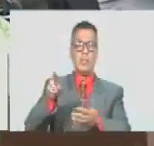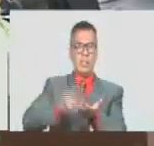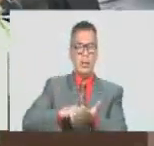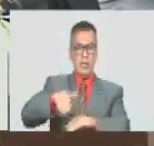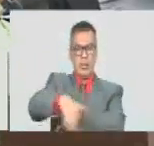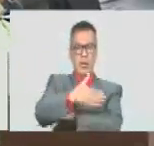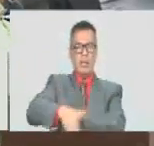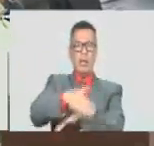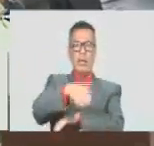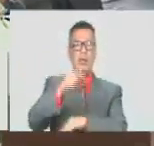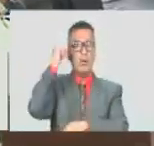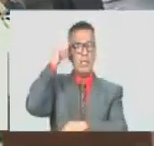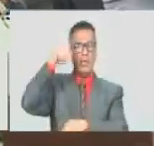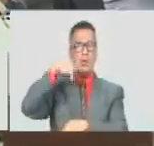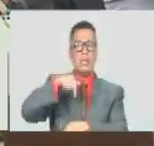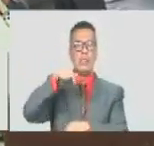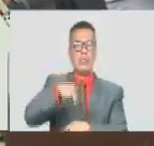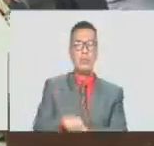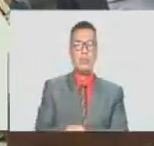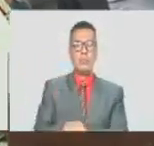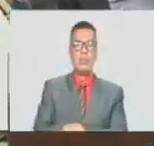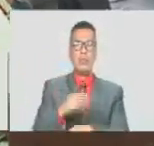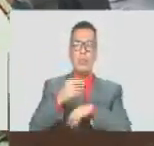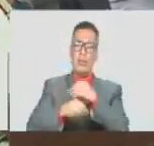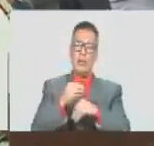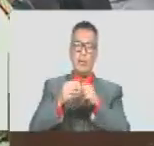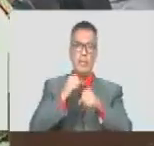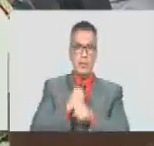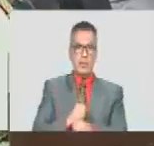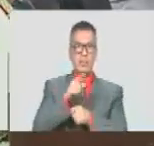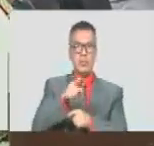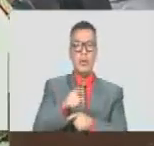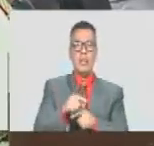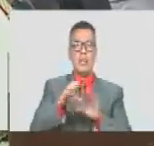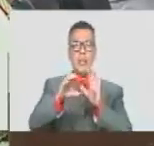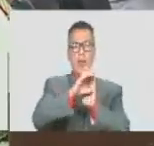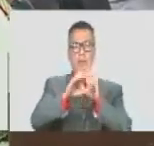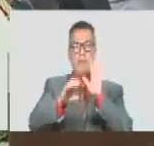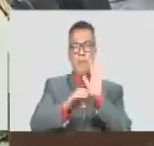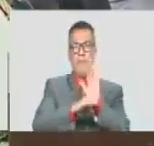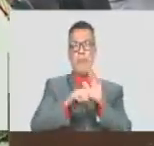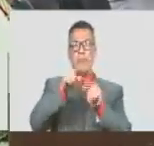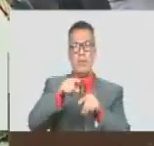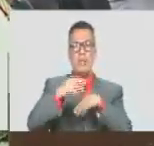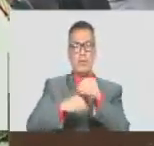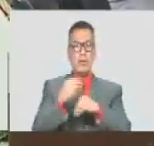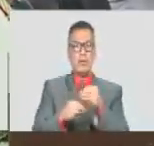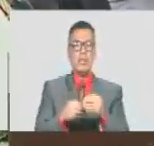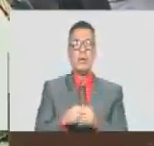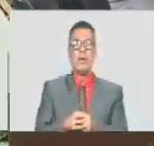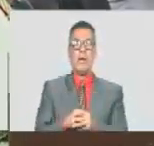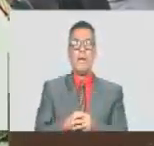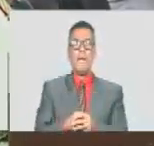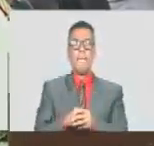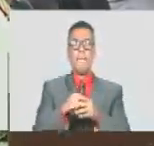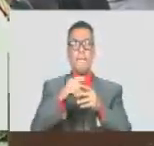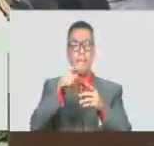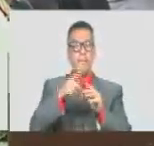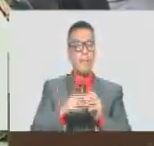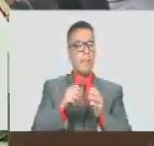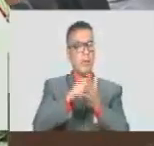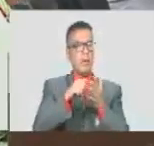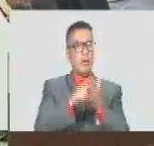pero hoy esa esperanza está convertida en una constitución, esa esperanza está convertida en la